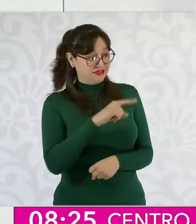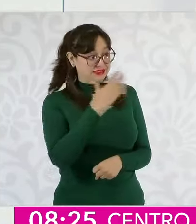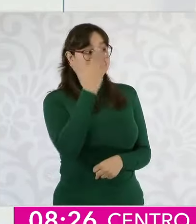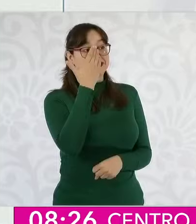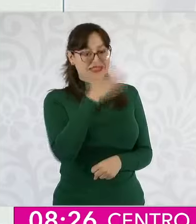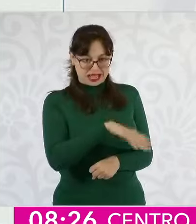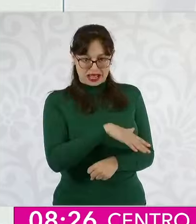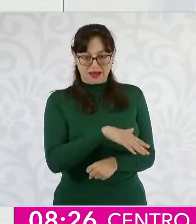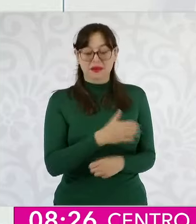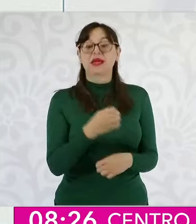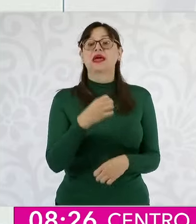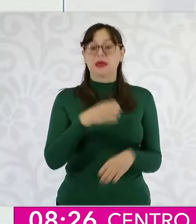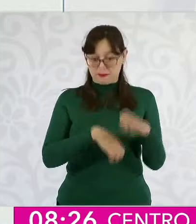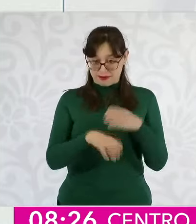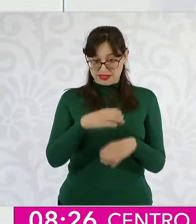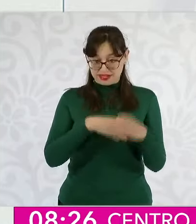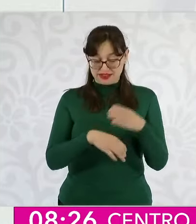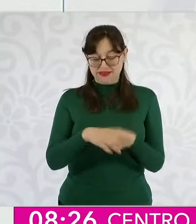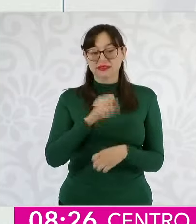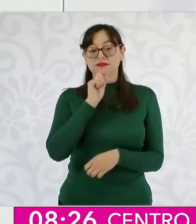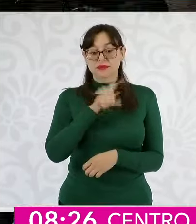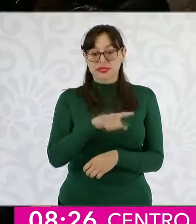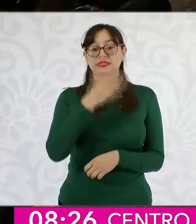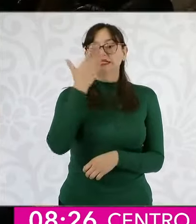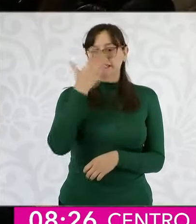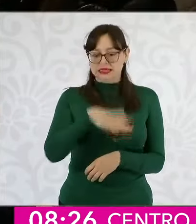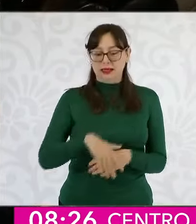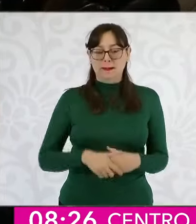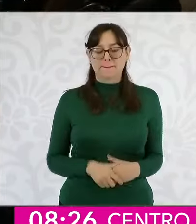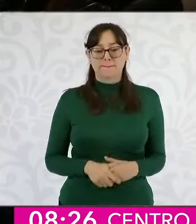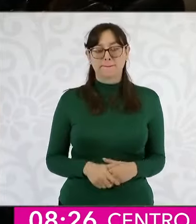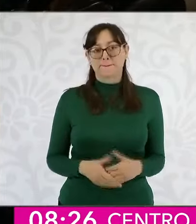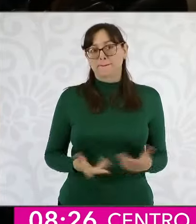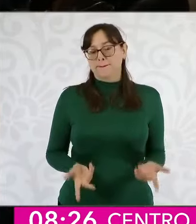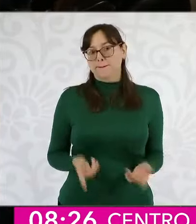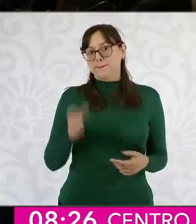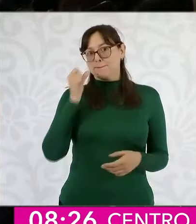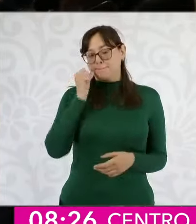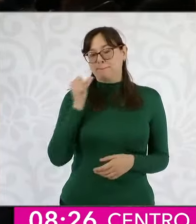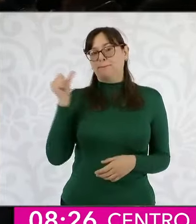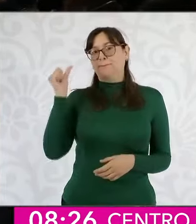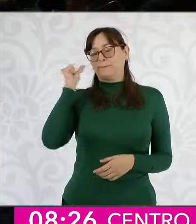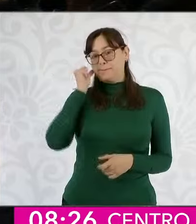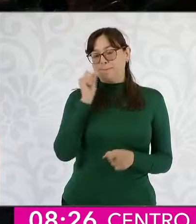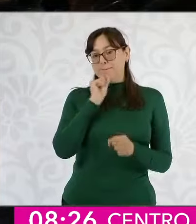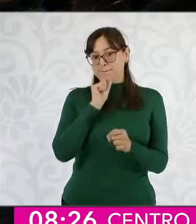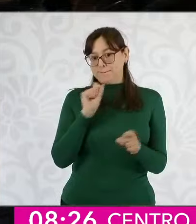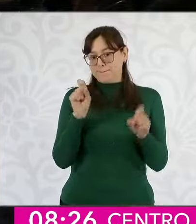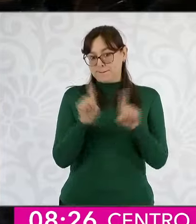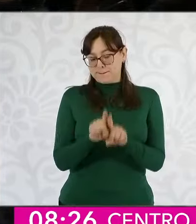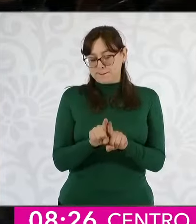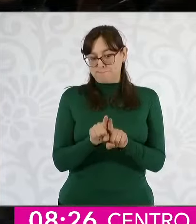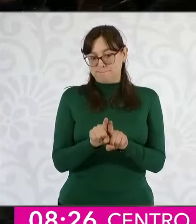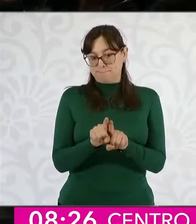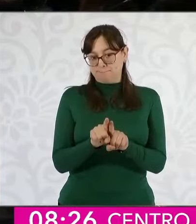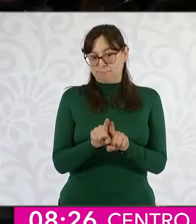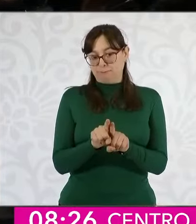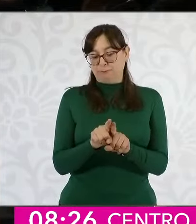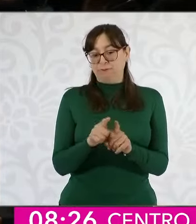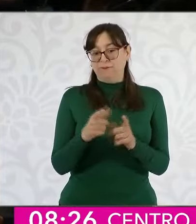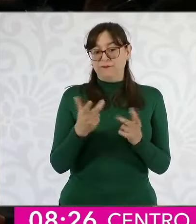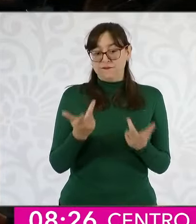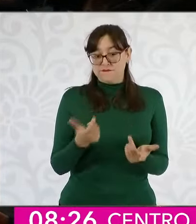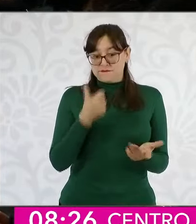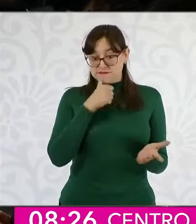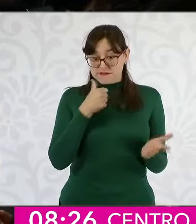empresarias y sus gobiernos. También había dicho el día de ayer a propósito de este tema, presidenta, que había también